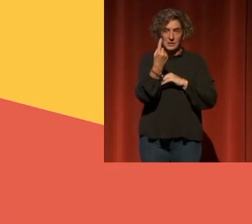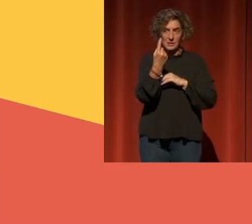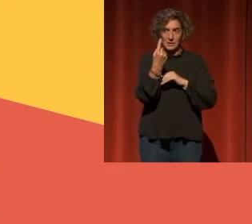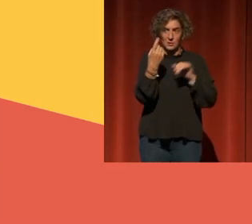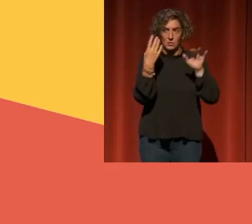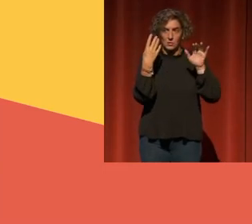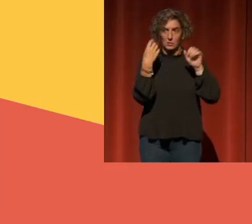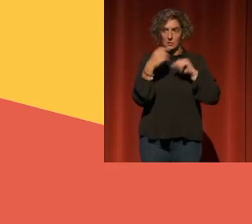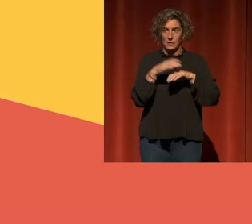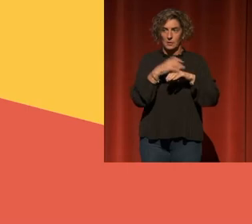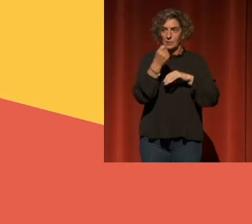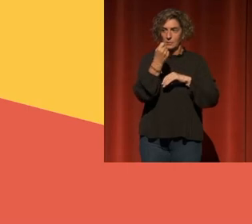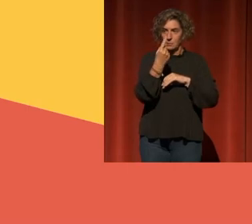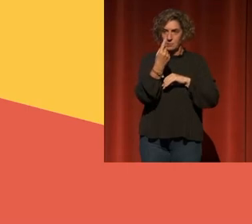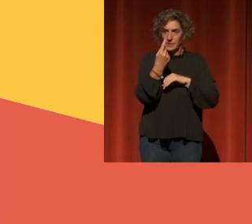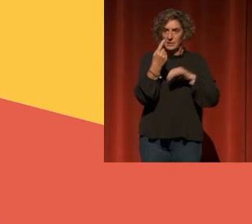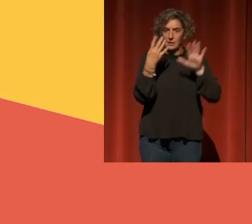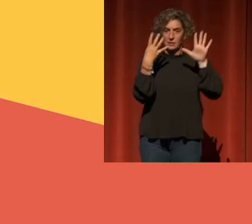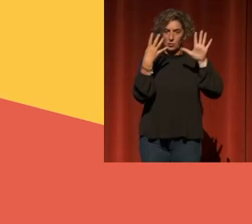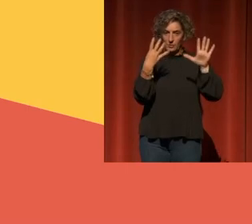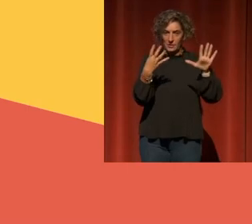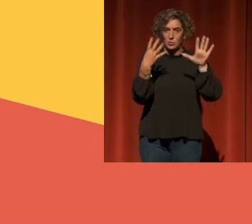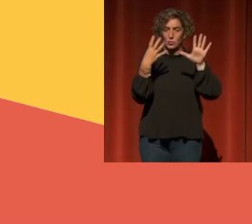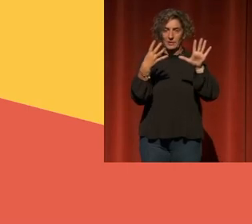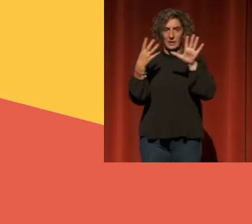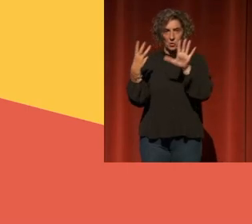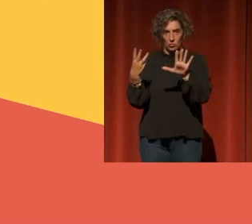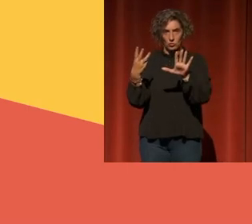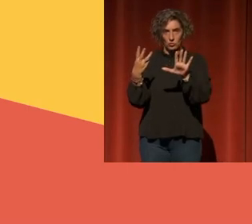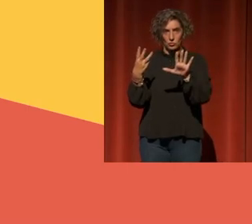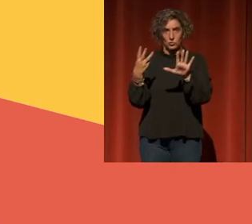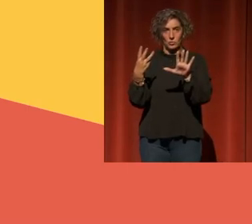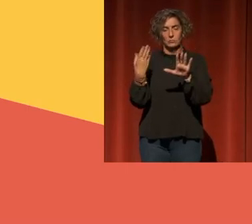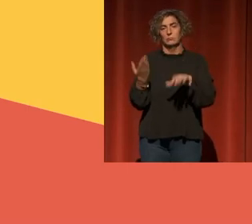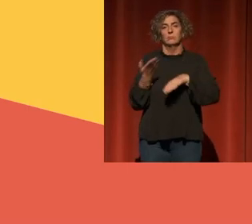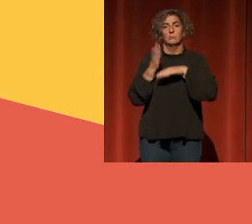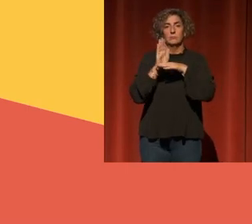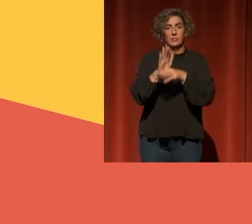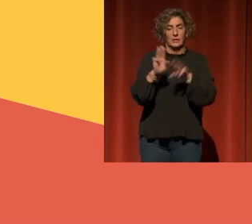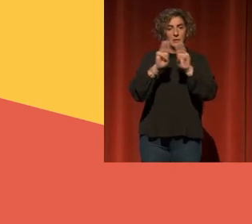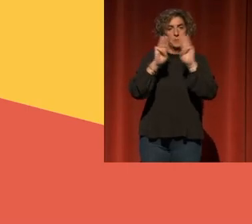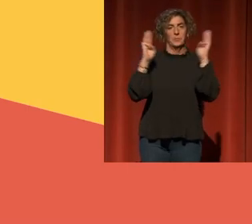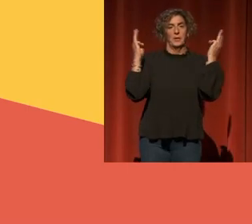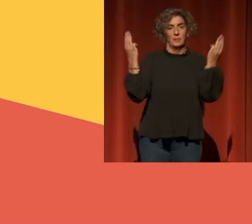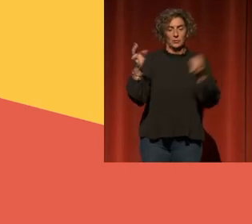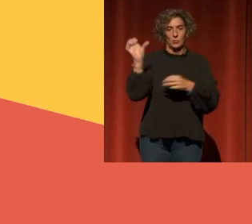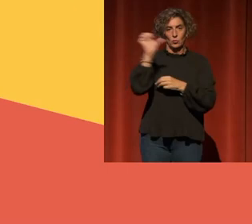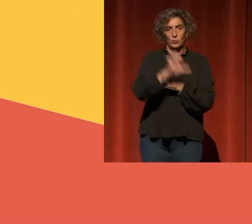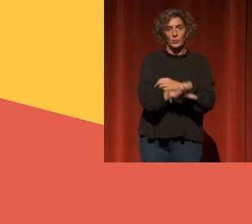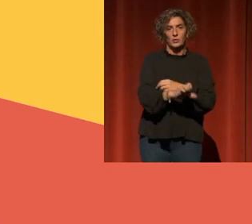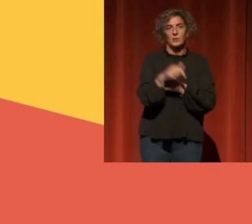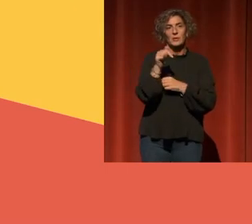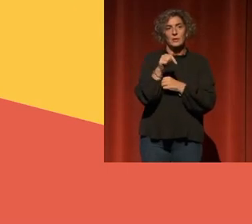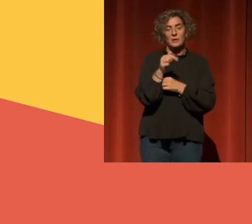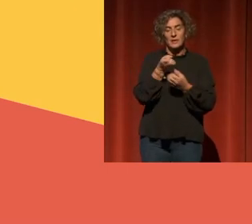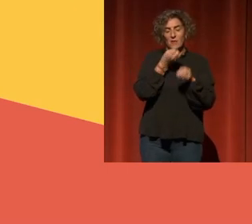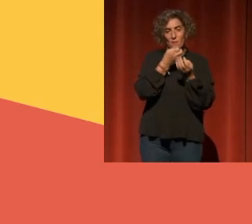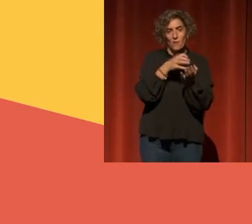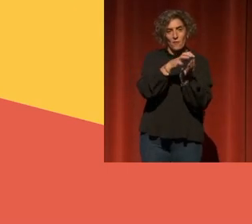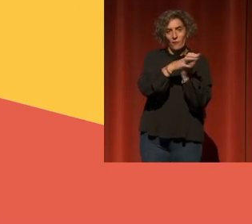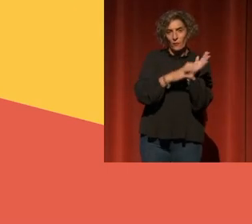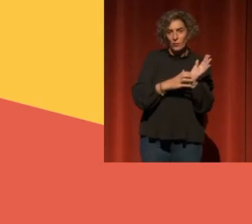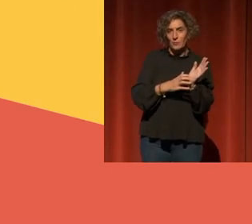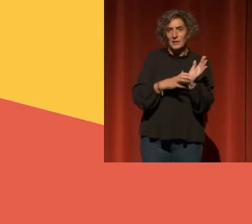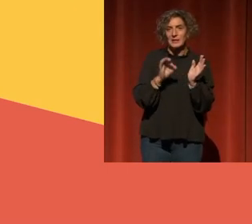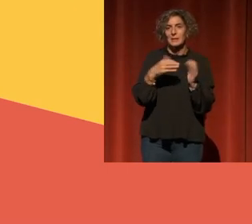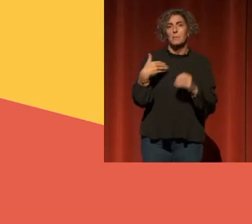año en el año 1998 ante el parlamento europeo y viene a titularse informe sobre